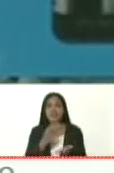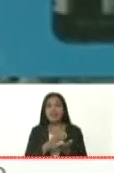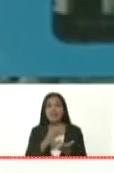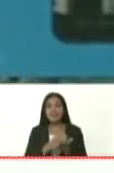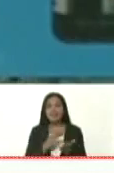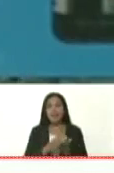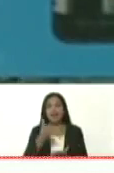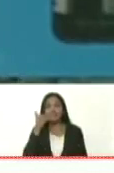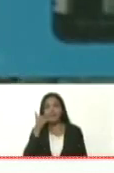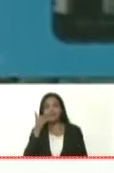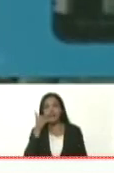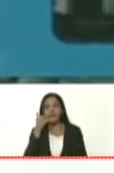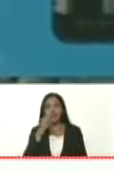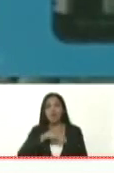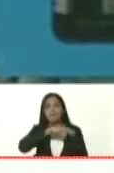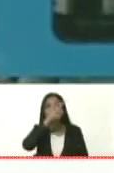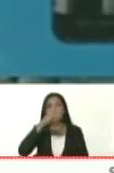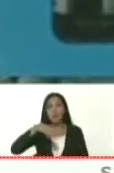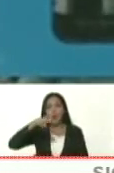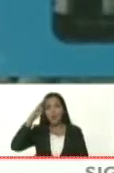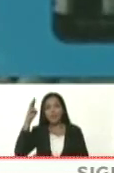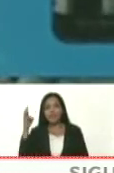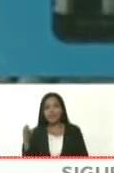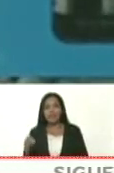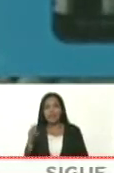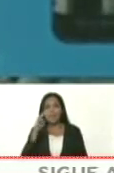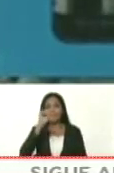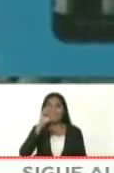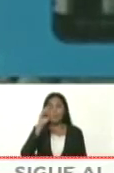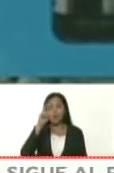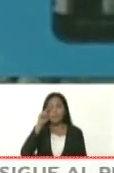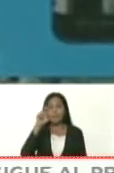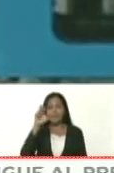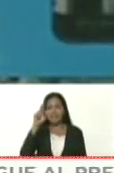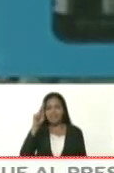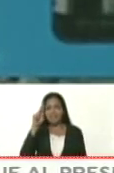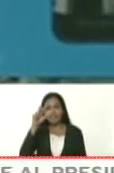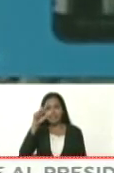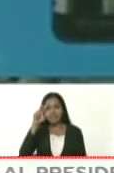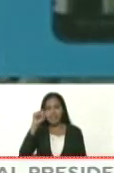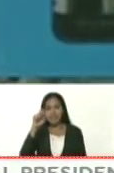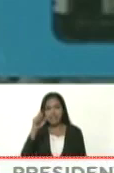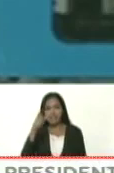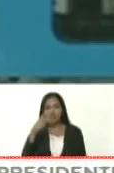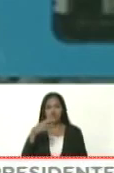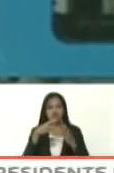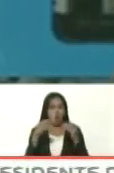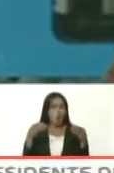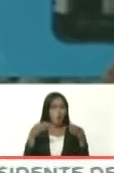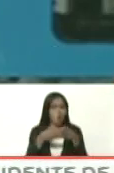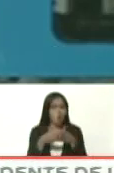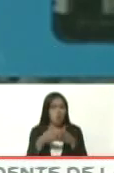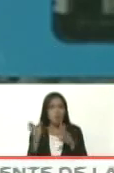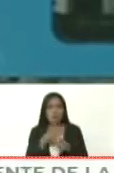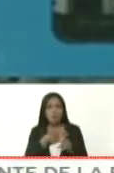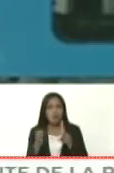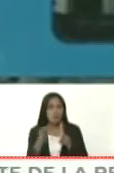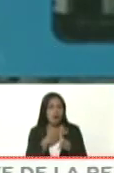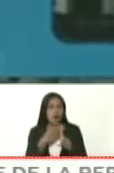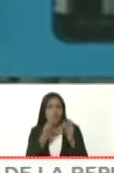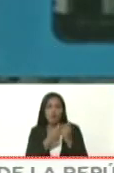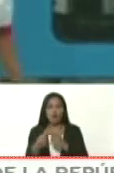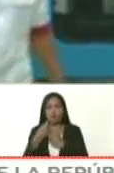MobileNet. Saben ustedes que en toda esta etapa de agresión económica,